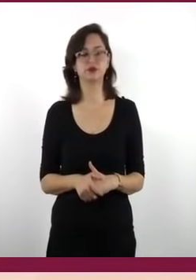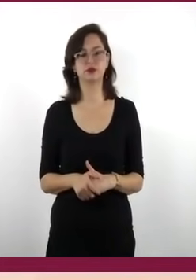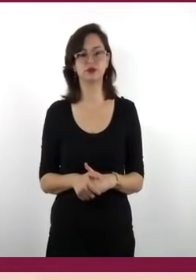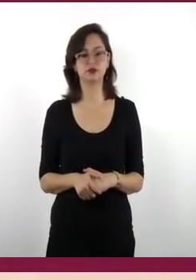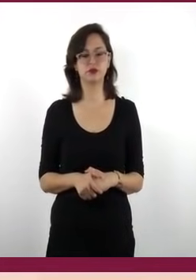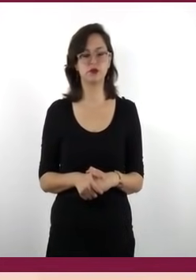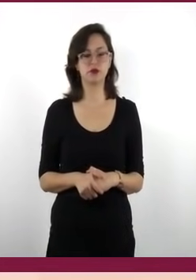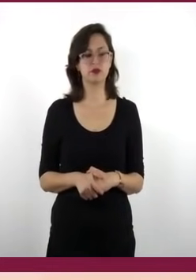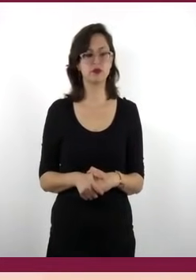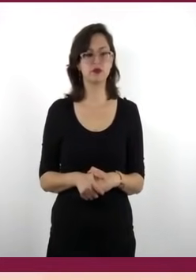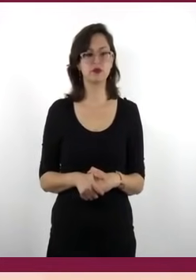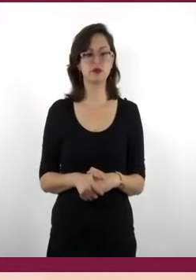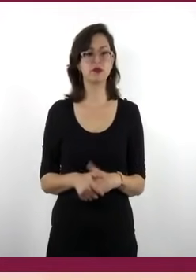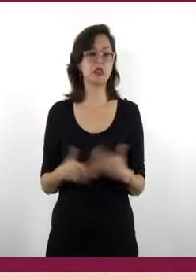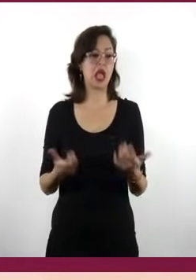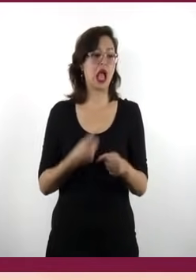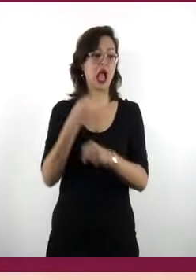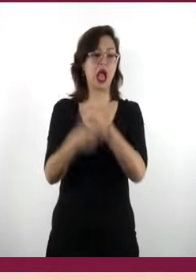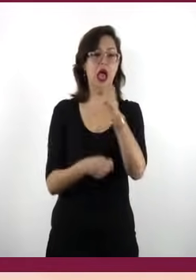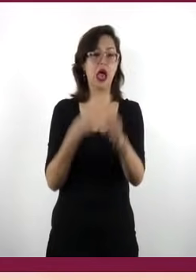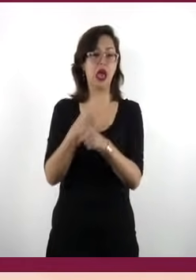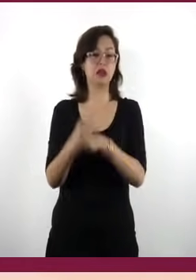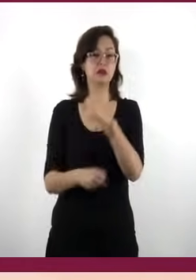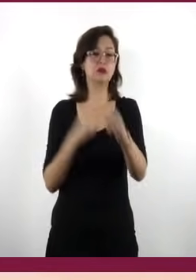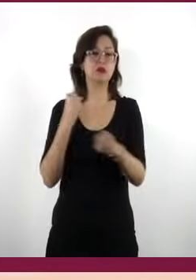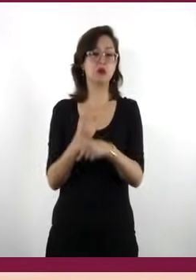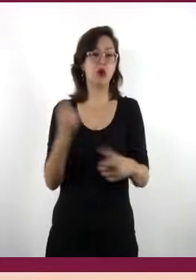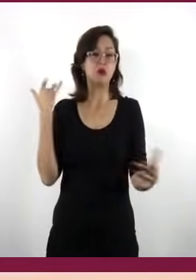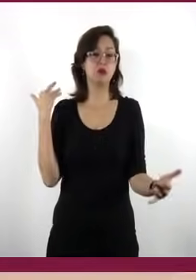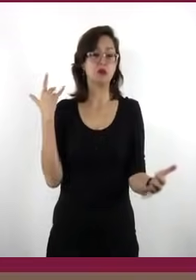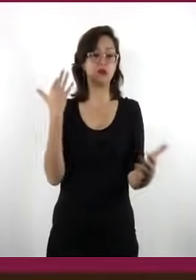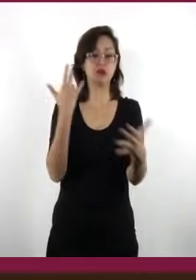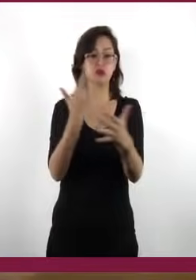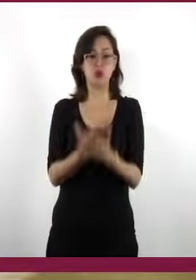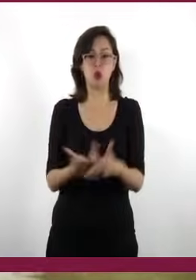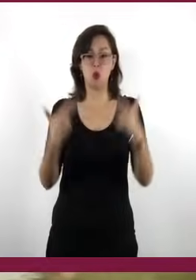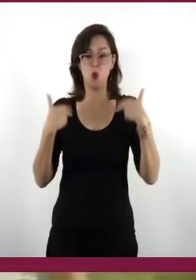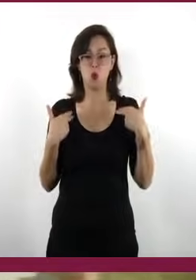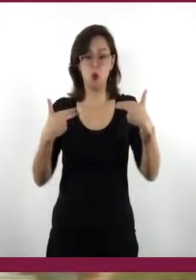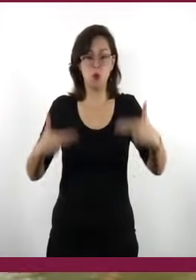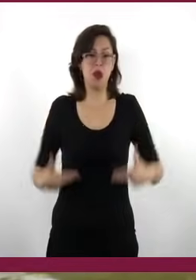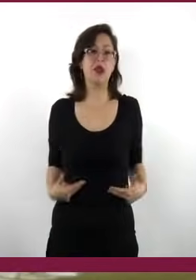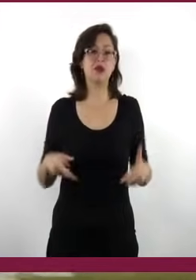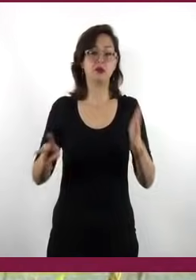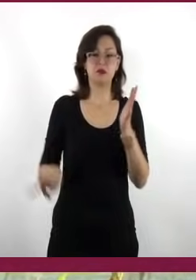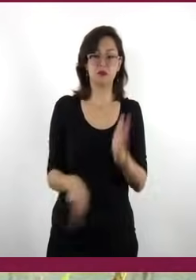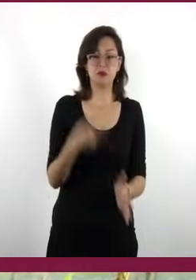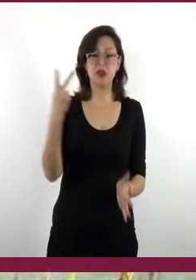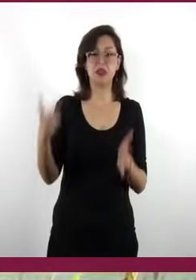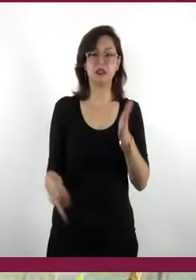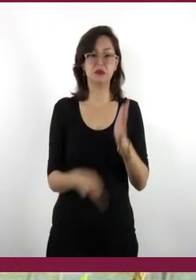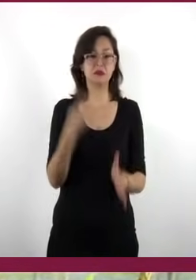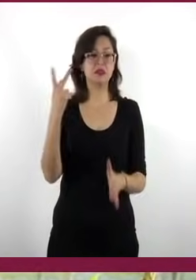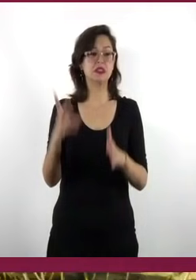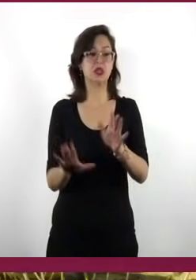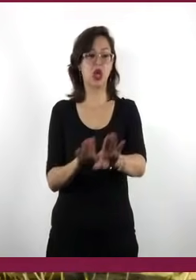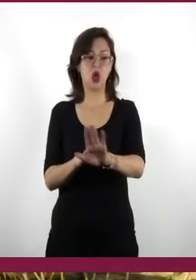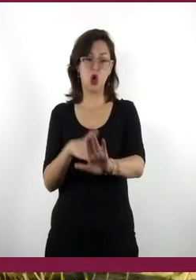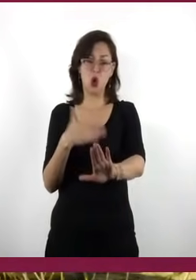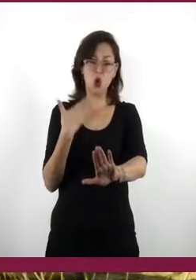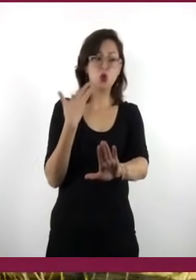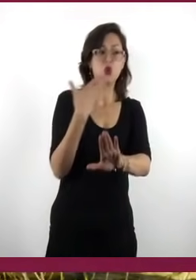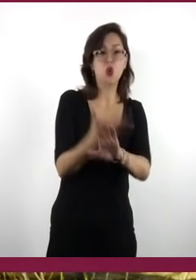En las últimas décadas, como nunca antes, los seres humanos llevan a cabo acciones que afectan directamente